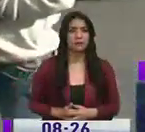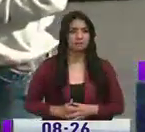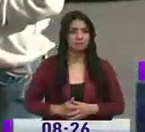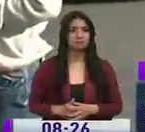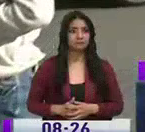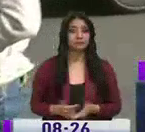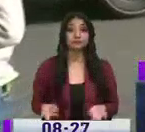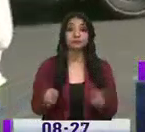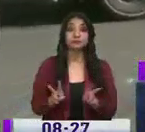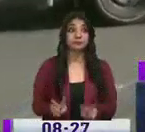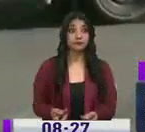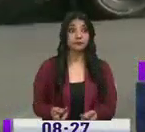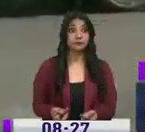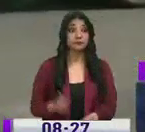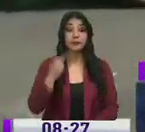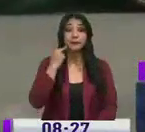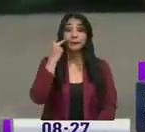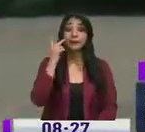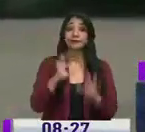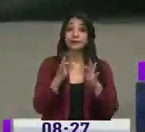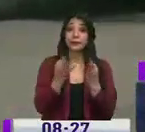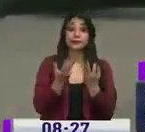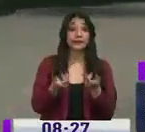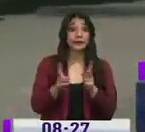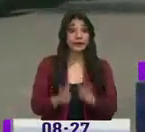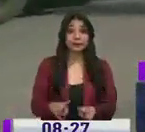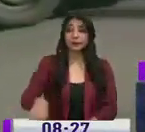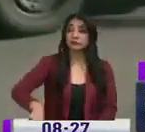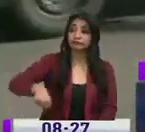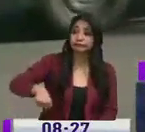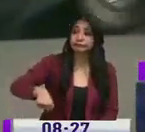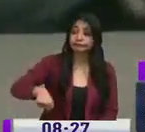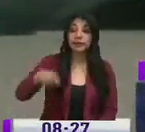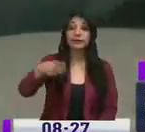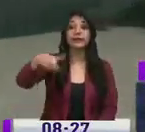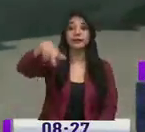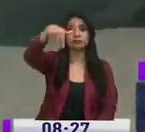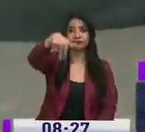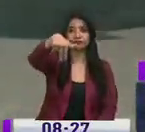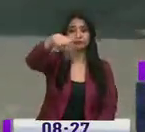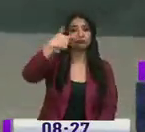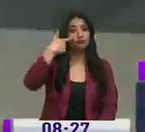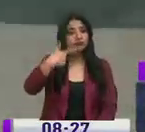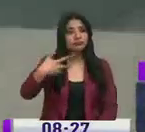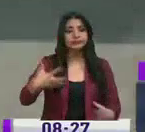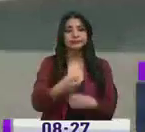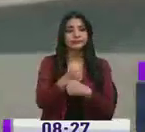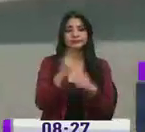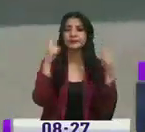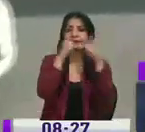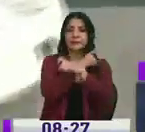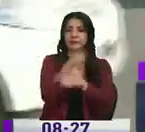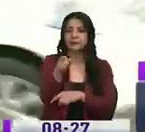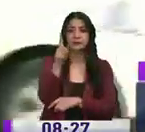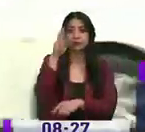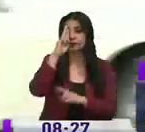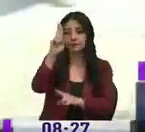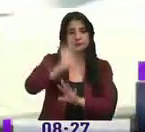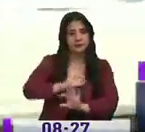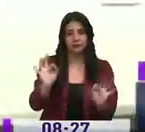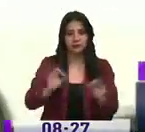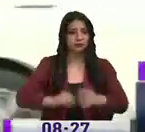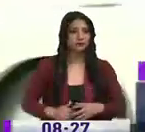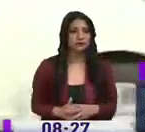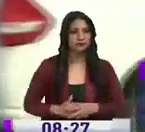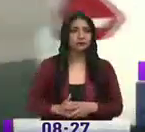Además, hay padres de familia que hacen también la seguridad, pero es difícil porque ni a ellos muchas veces les hacen caso.